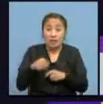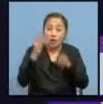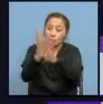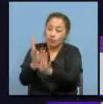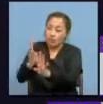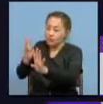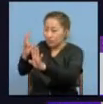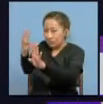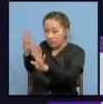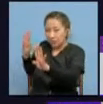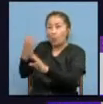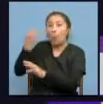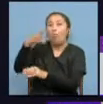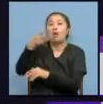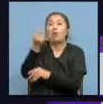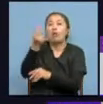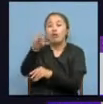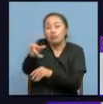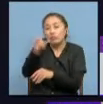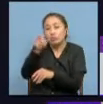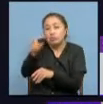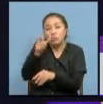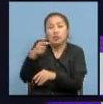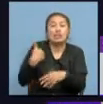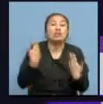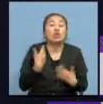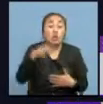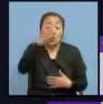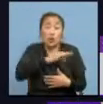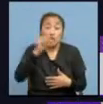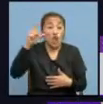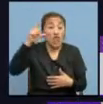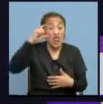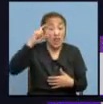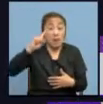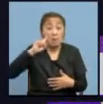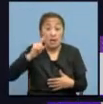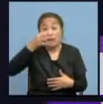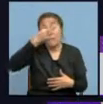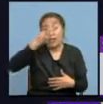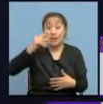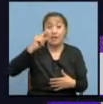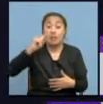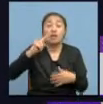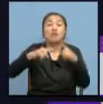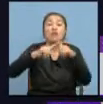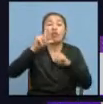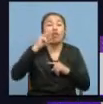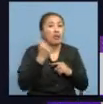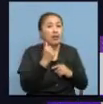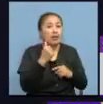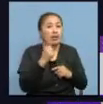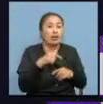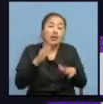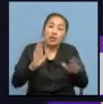colas y colas en los bancos y solamente del salario que ellos tengan le dan 10.000 o 20.000 por día. Bien, padre. O sea